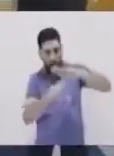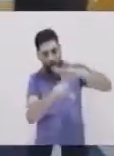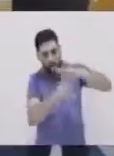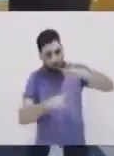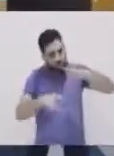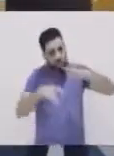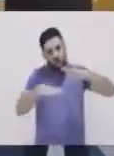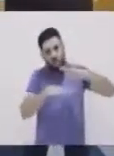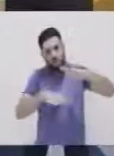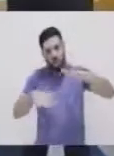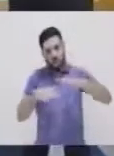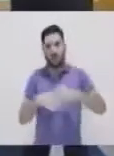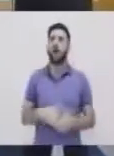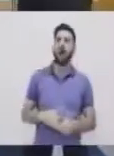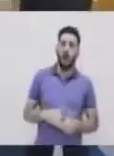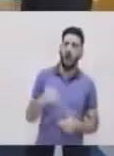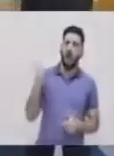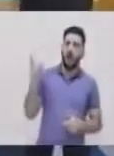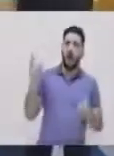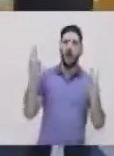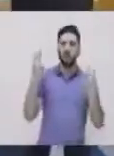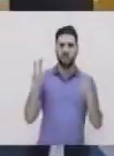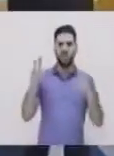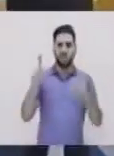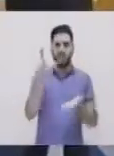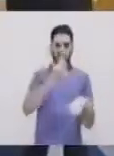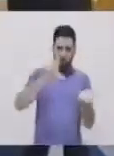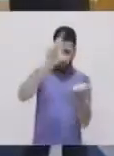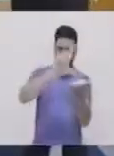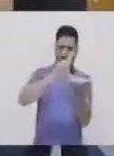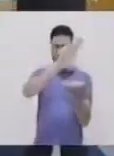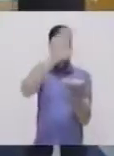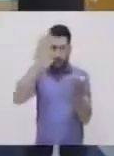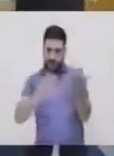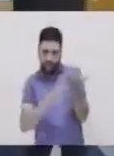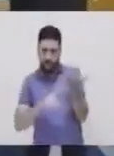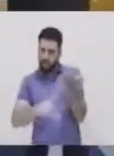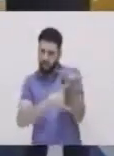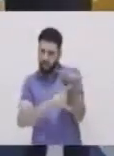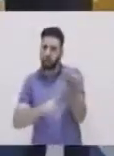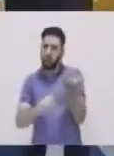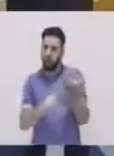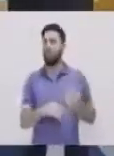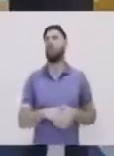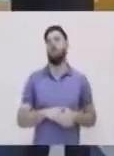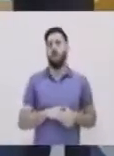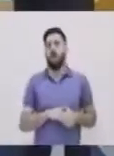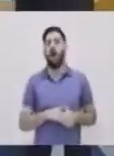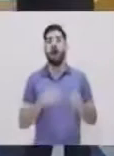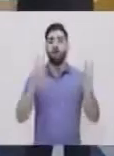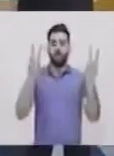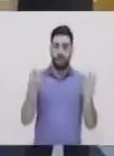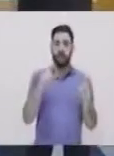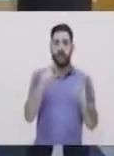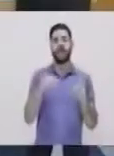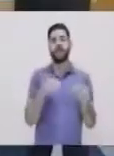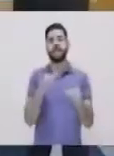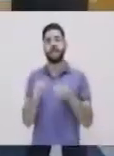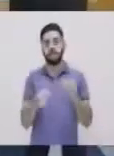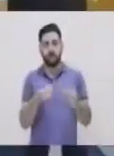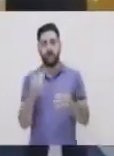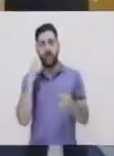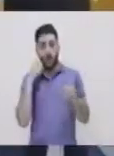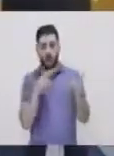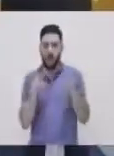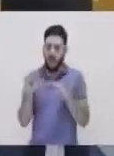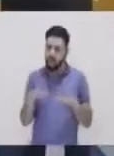qué es lo que me va a hablar, sobre qué se va a tratar este texto. Puede que vamos a hablar de ese tema, pero el título en sí ya capta